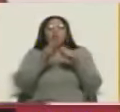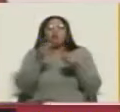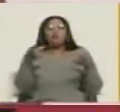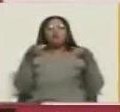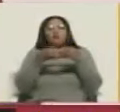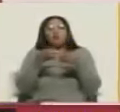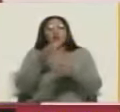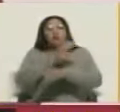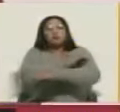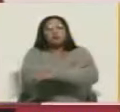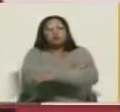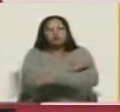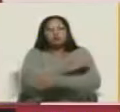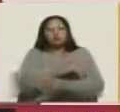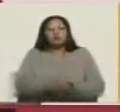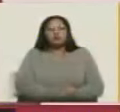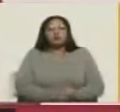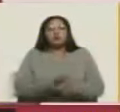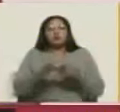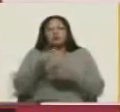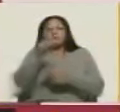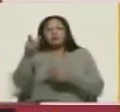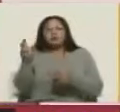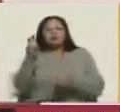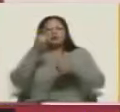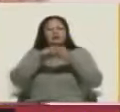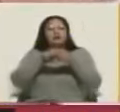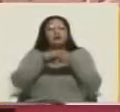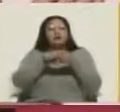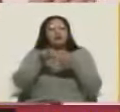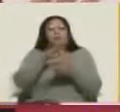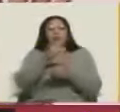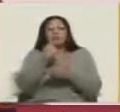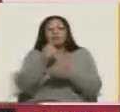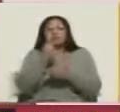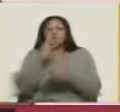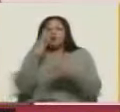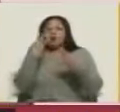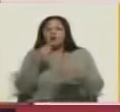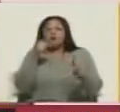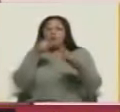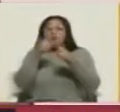la oposición, cuando esa gente se sentaba en Barbados, decían, yo no creo